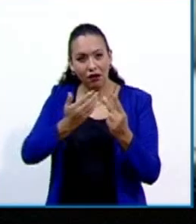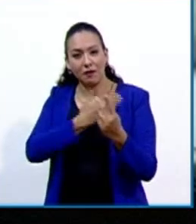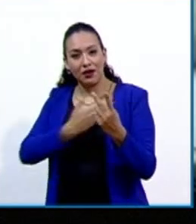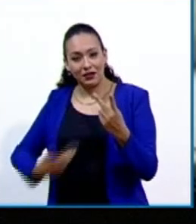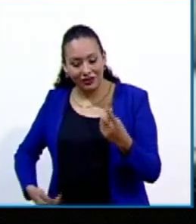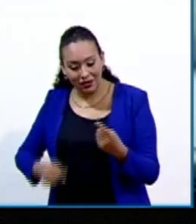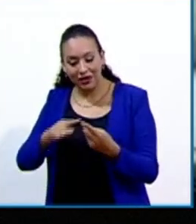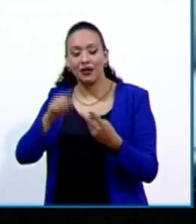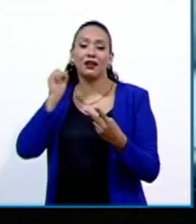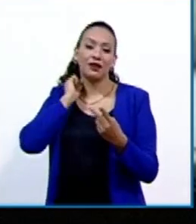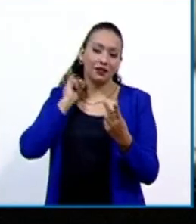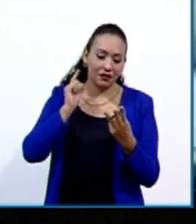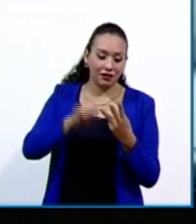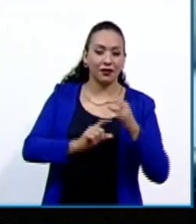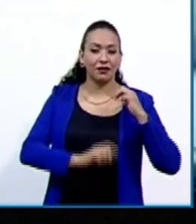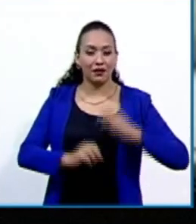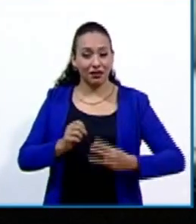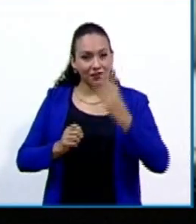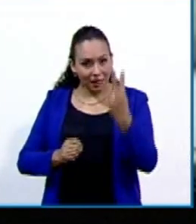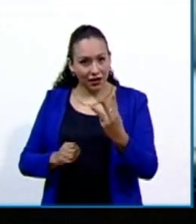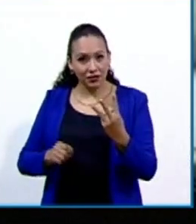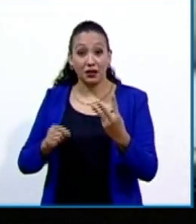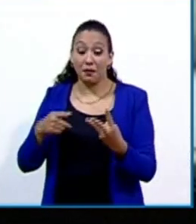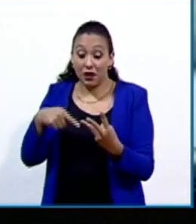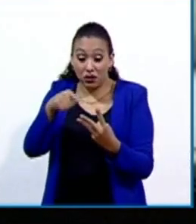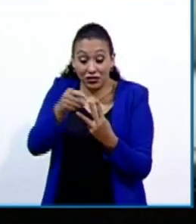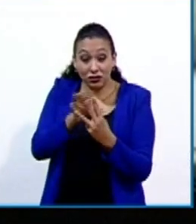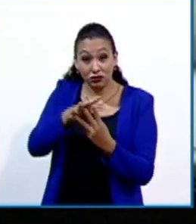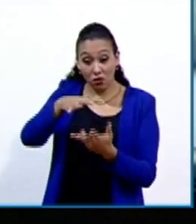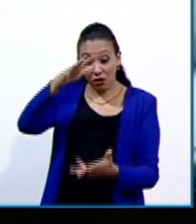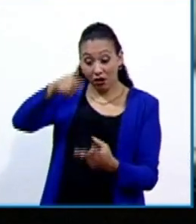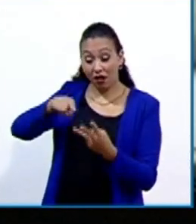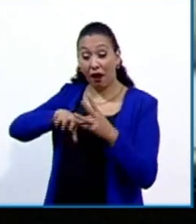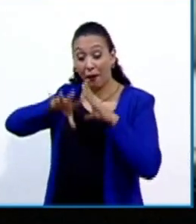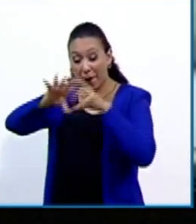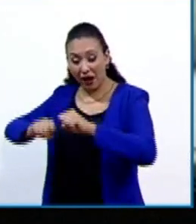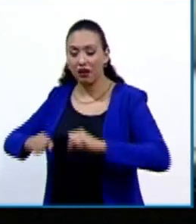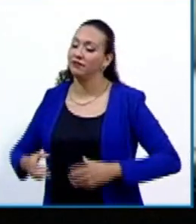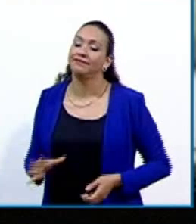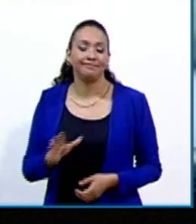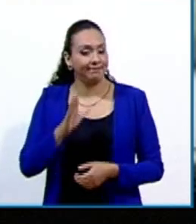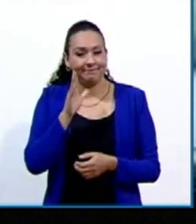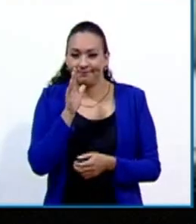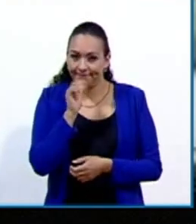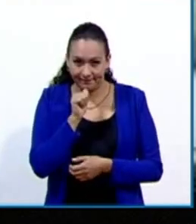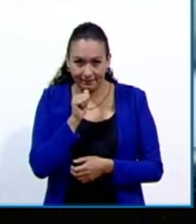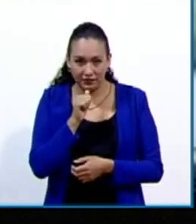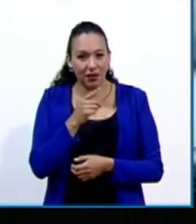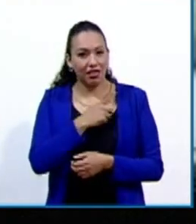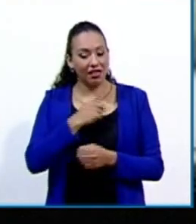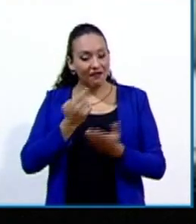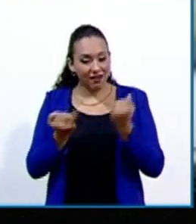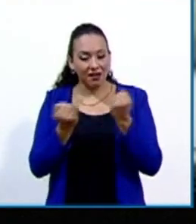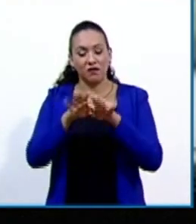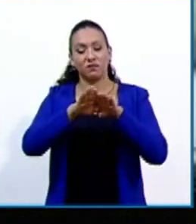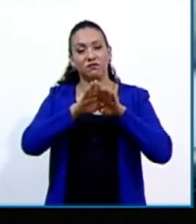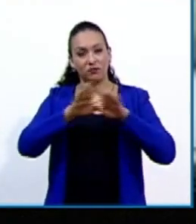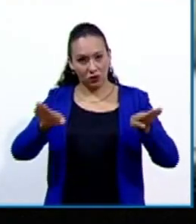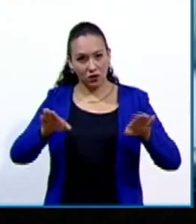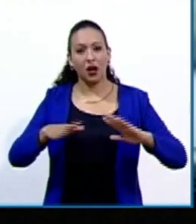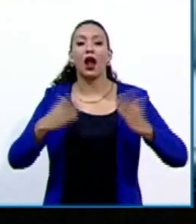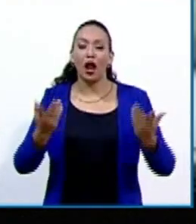al constitucionalismo moderno, bueno, deben de, si no podemos resolverlo a